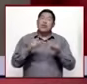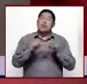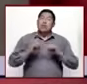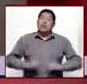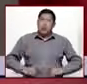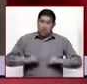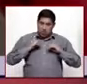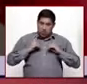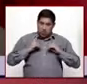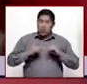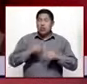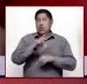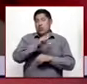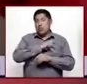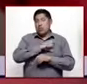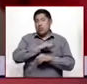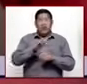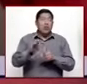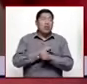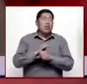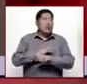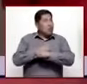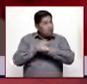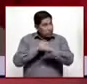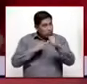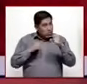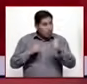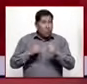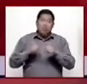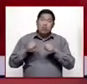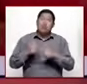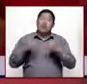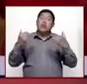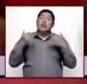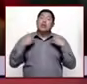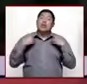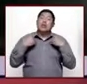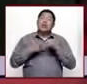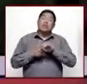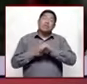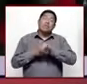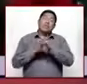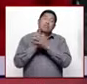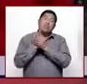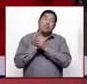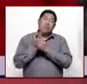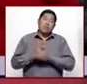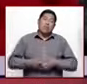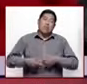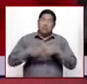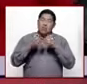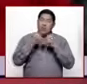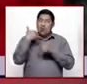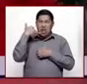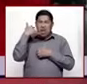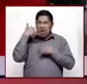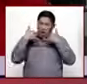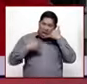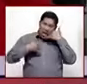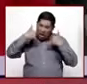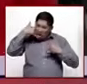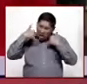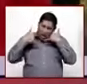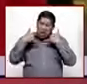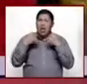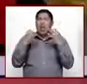la policía y por el Ministerio Público. Se encontraban en posesión de armas de fuego, teléfonos y otros elementos que